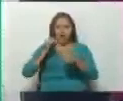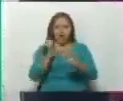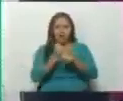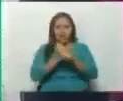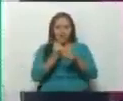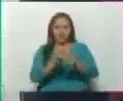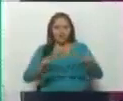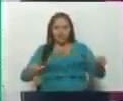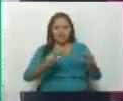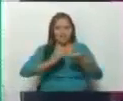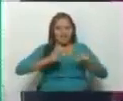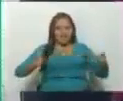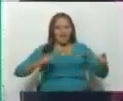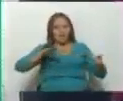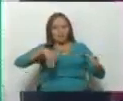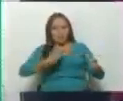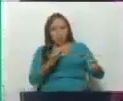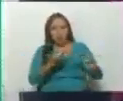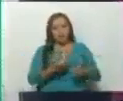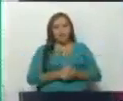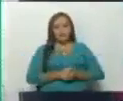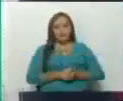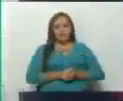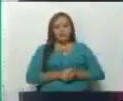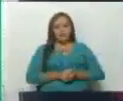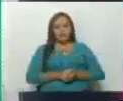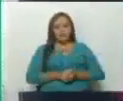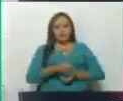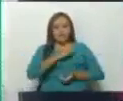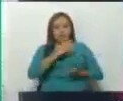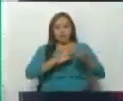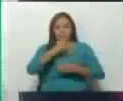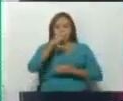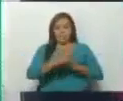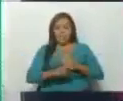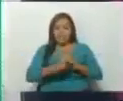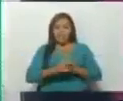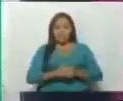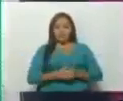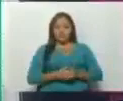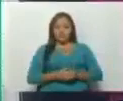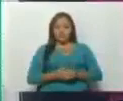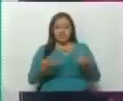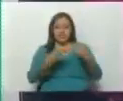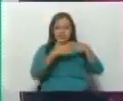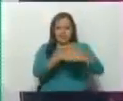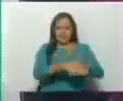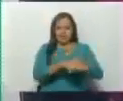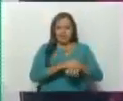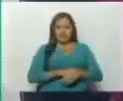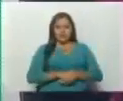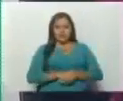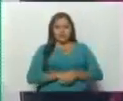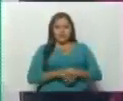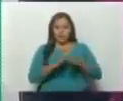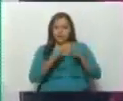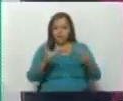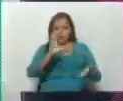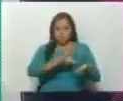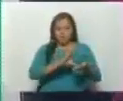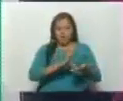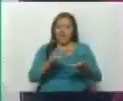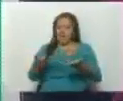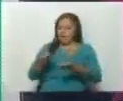general, bueno, puede incluso tener una planificación integral, ¿no? De toda la ciudad.